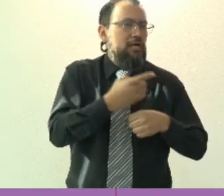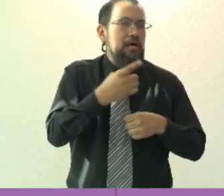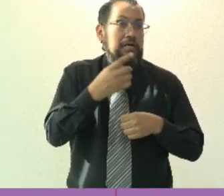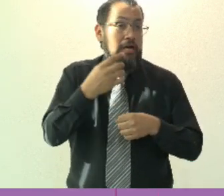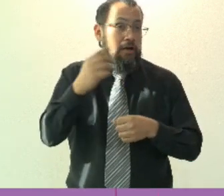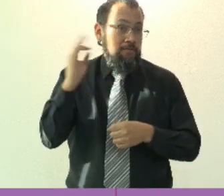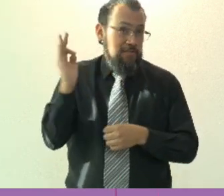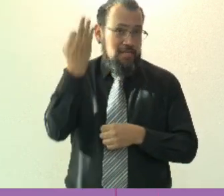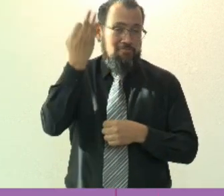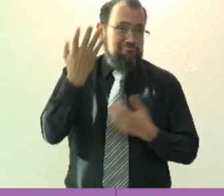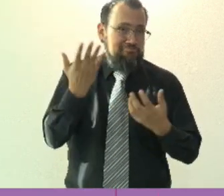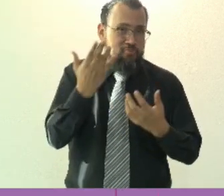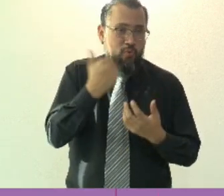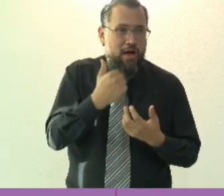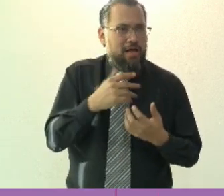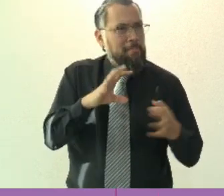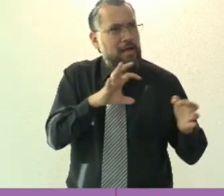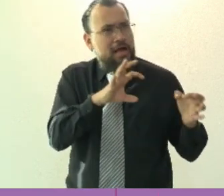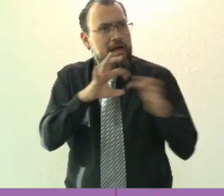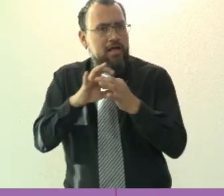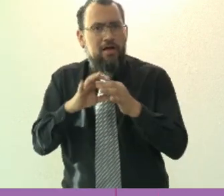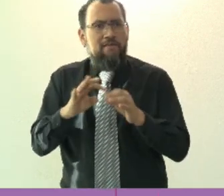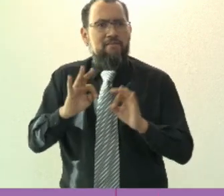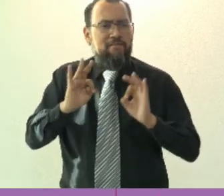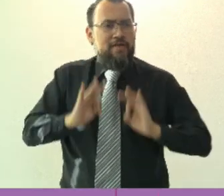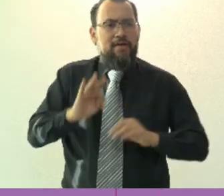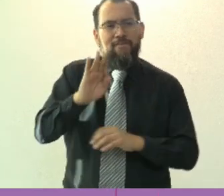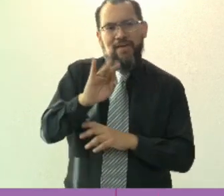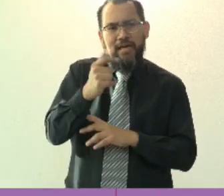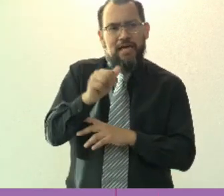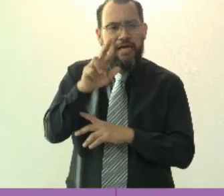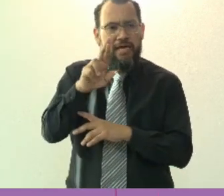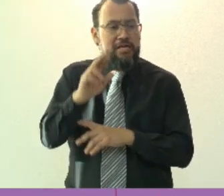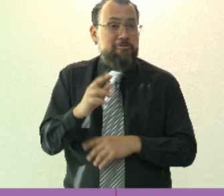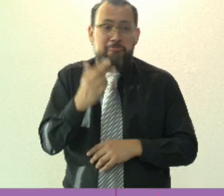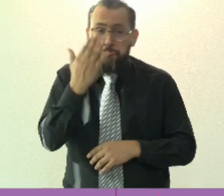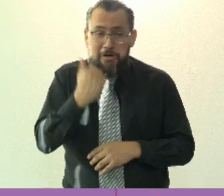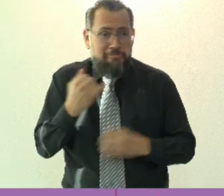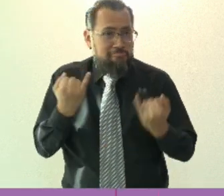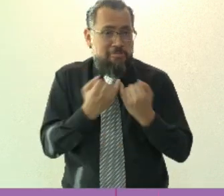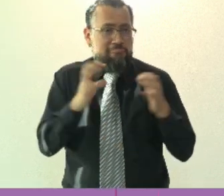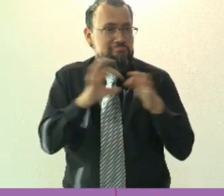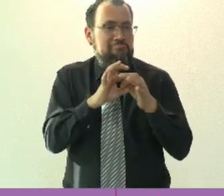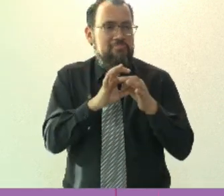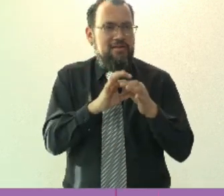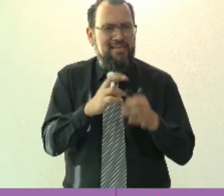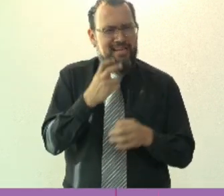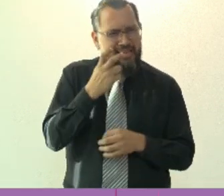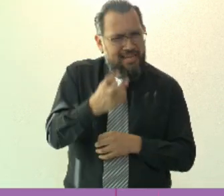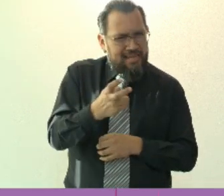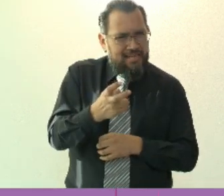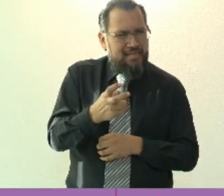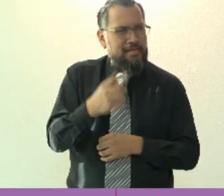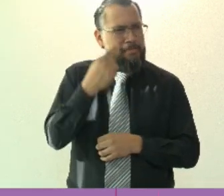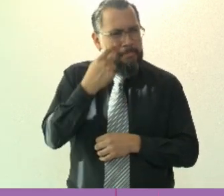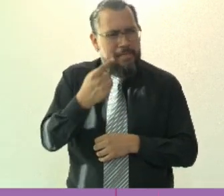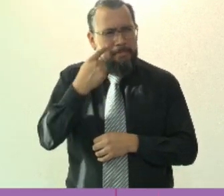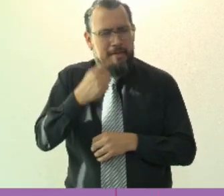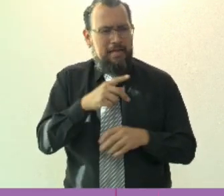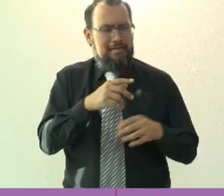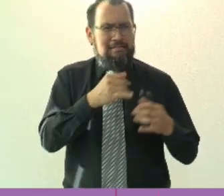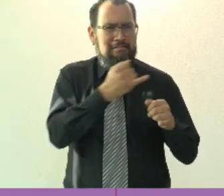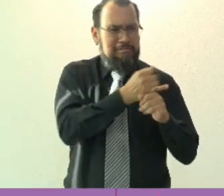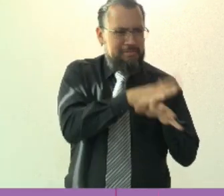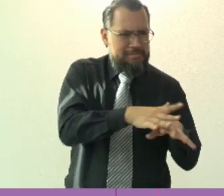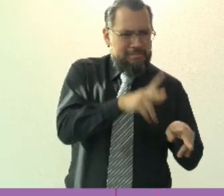también tenía estadísticas, pero tampoco coincidía con lo de la Fiscalía, antes Procuraduría. Y entonces, ante esa pedacería de información, ¿qué